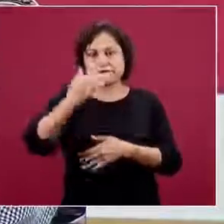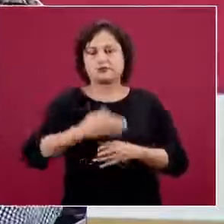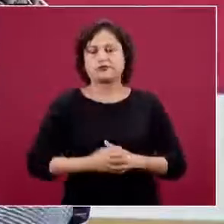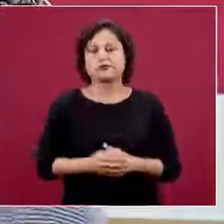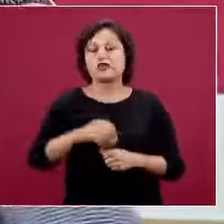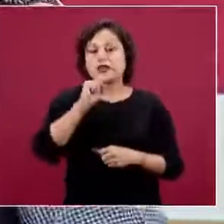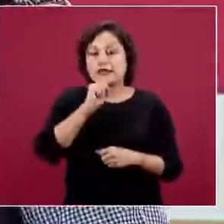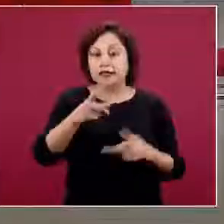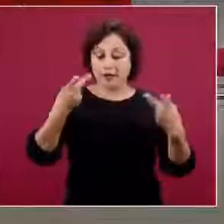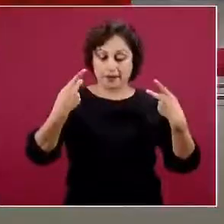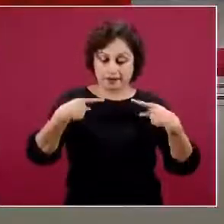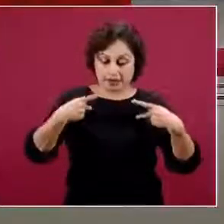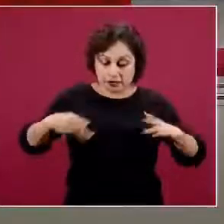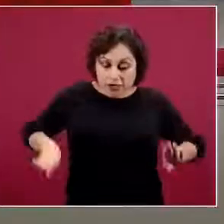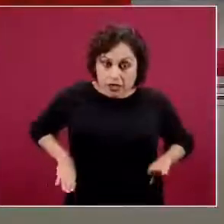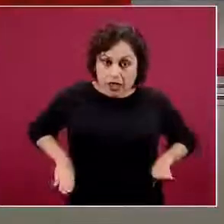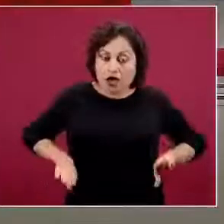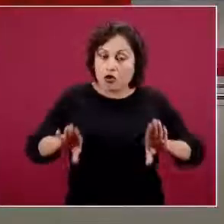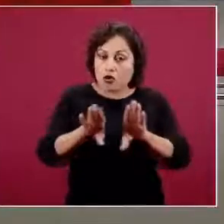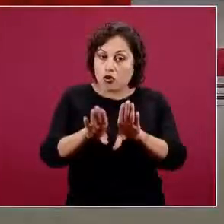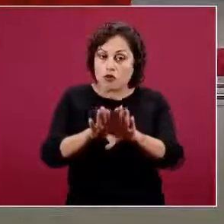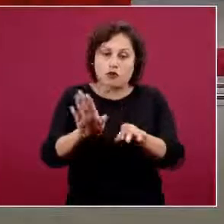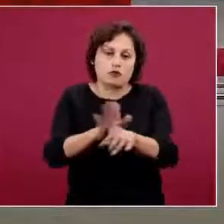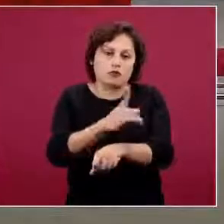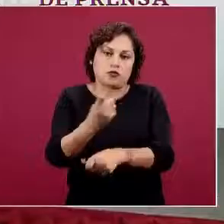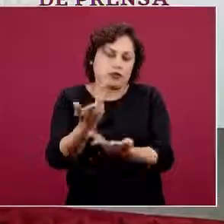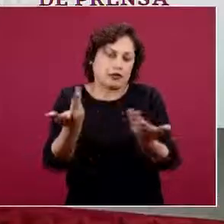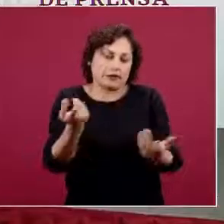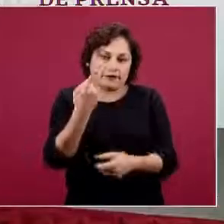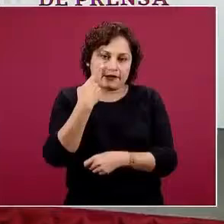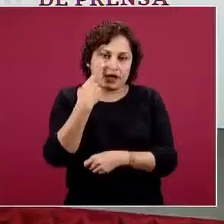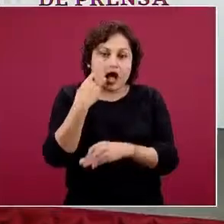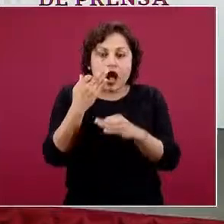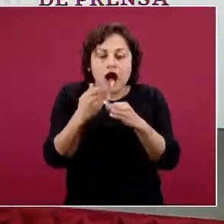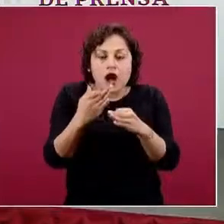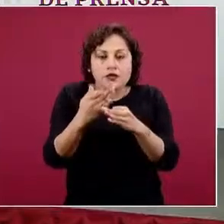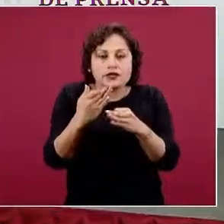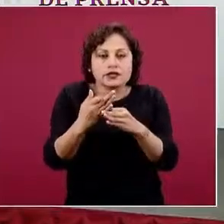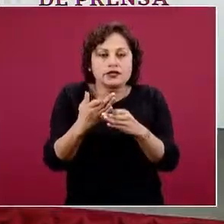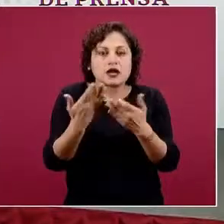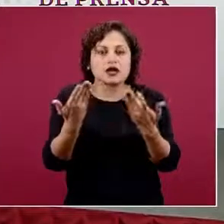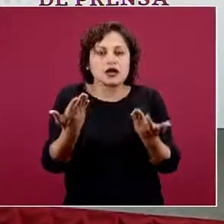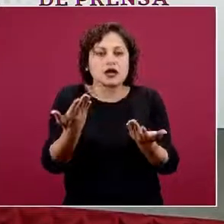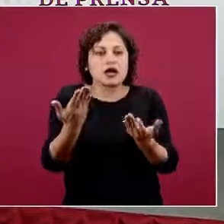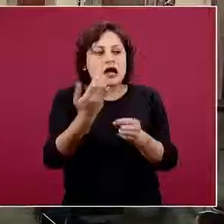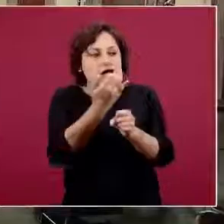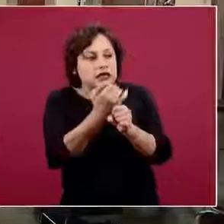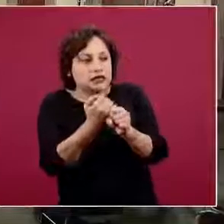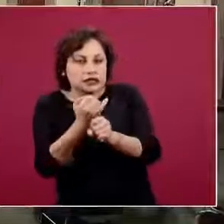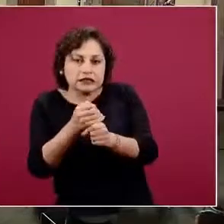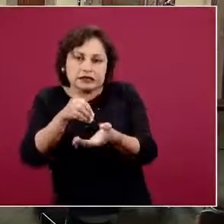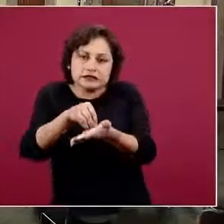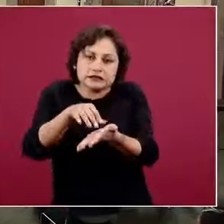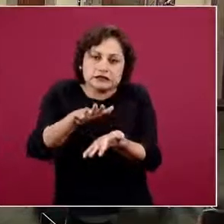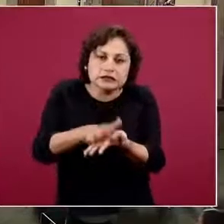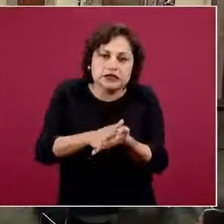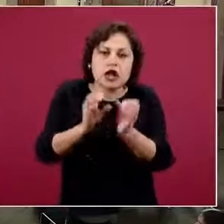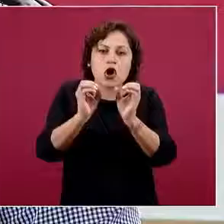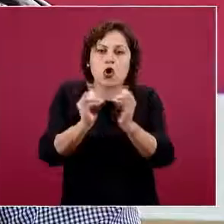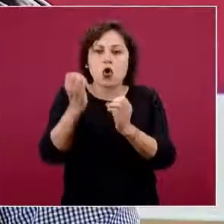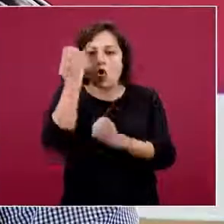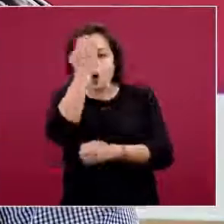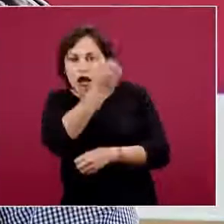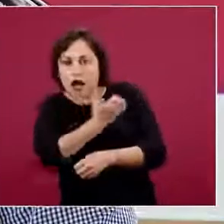de los pacientes, porque algo que no sabemos hasta el momento, no hay mucha bibliografía o estudios de casos reportados